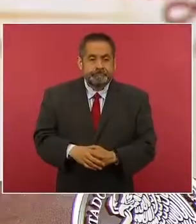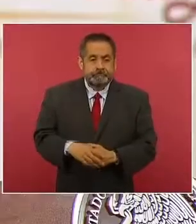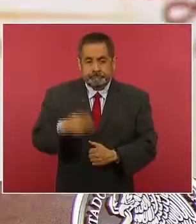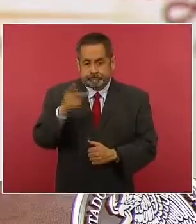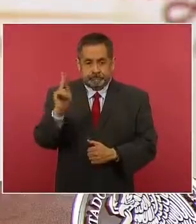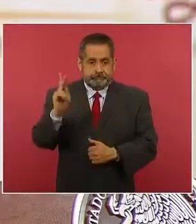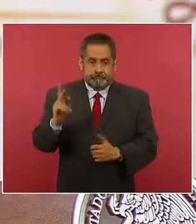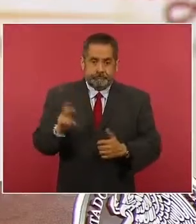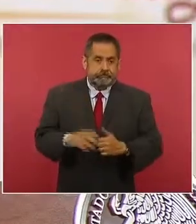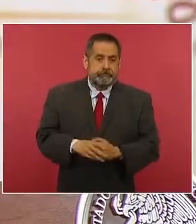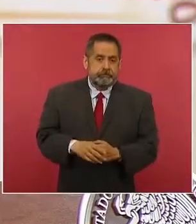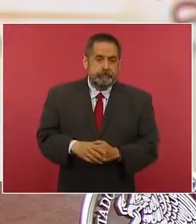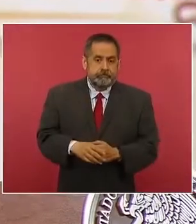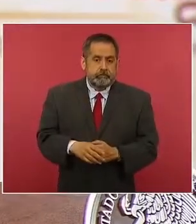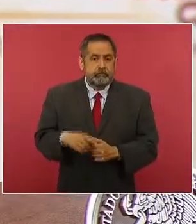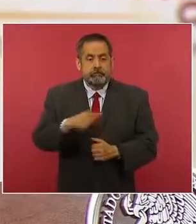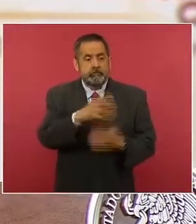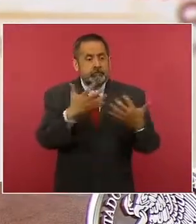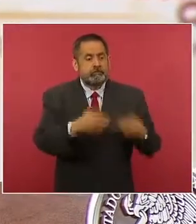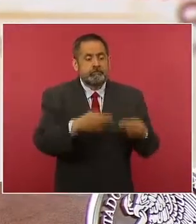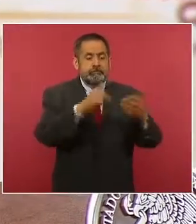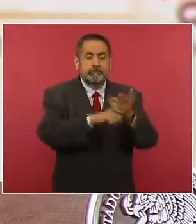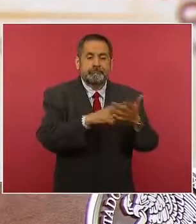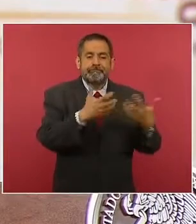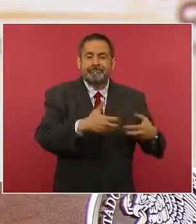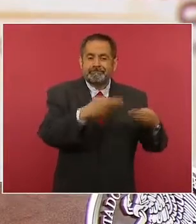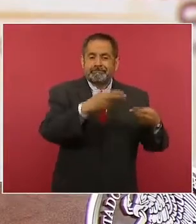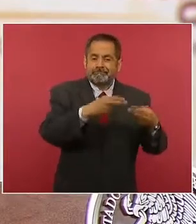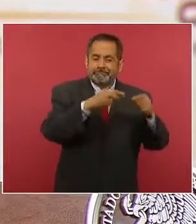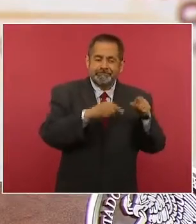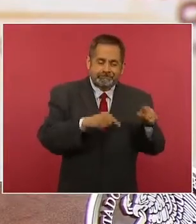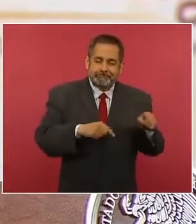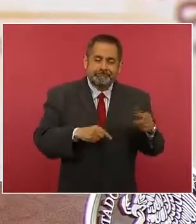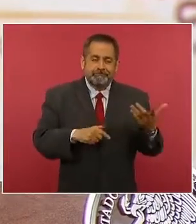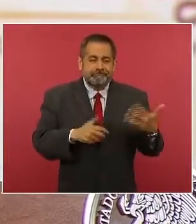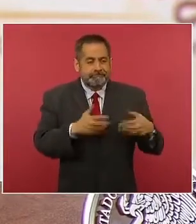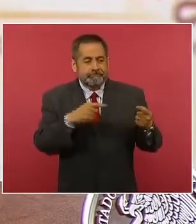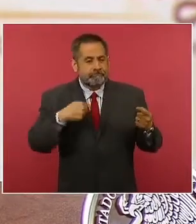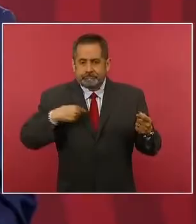pero él es empleado de una empresa.